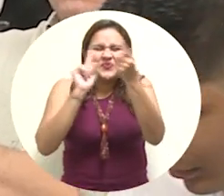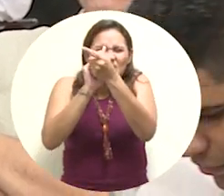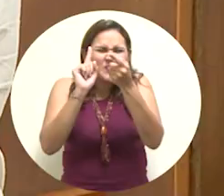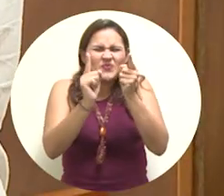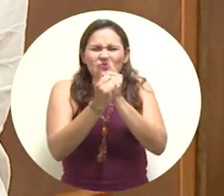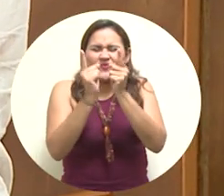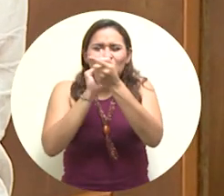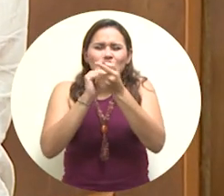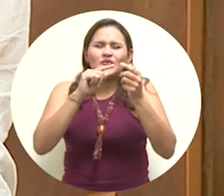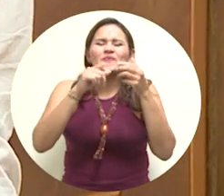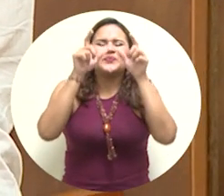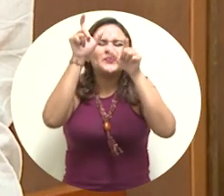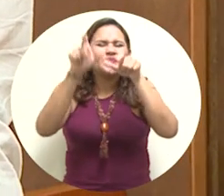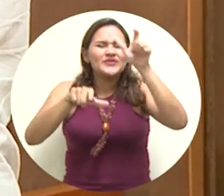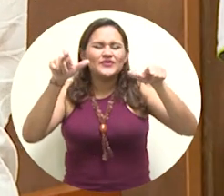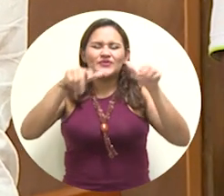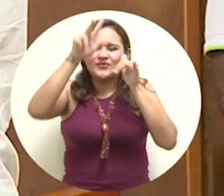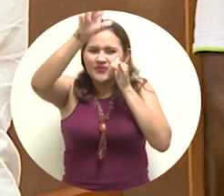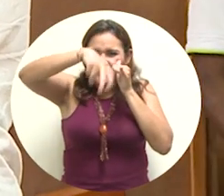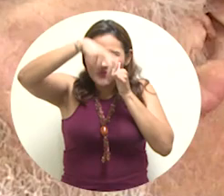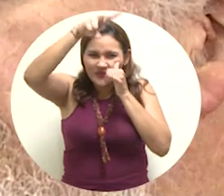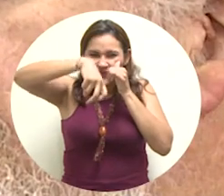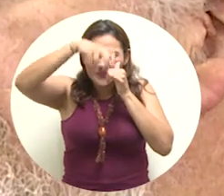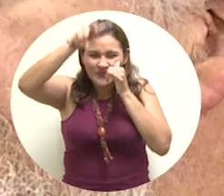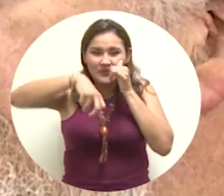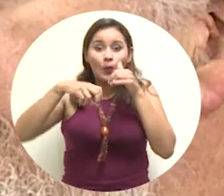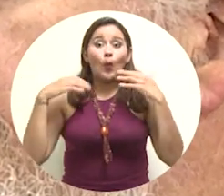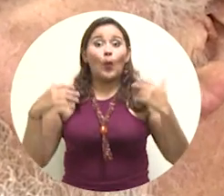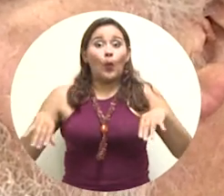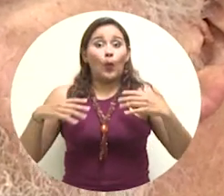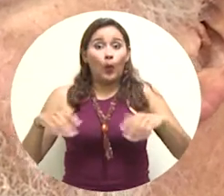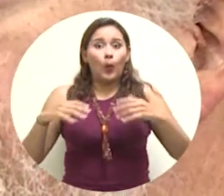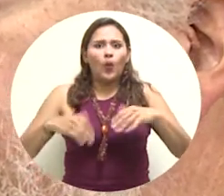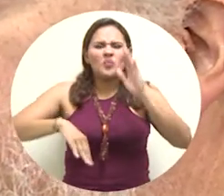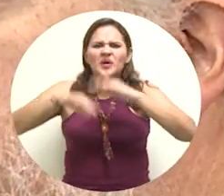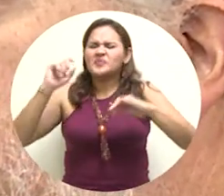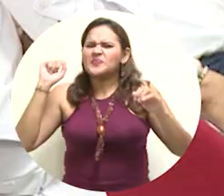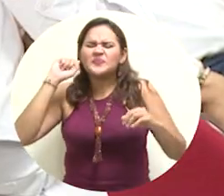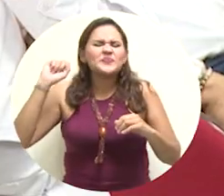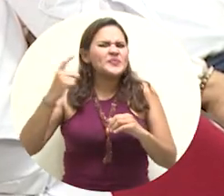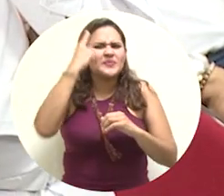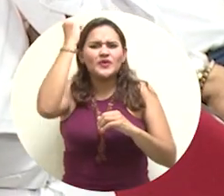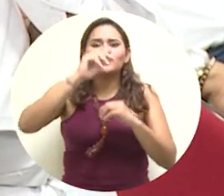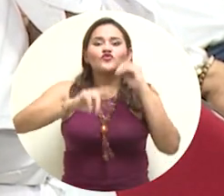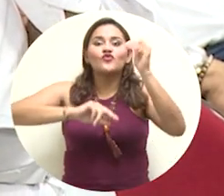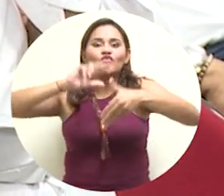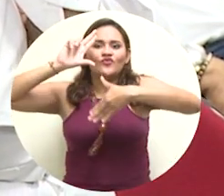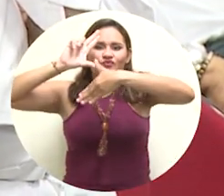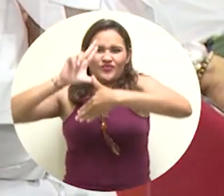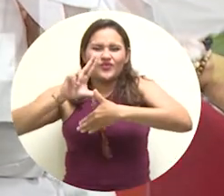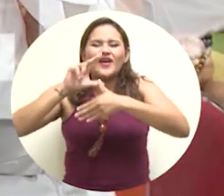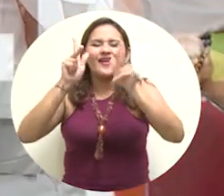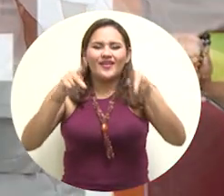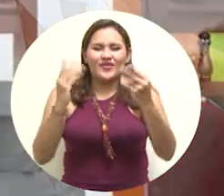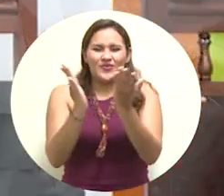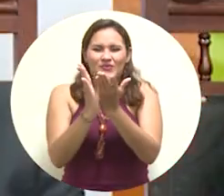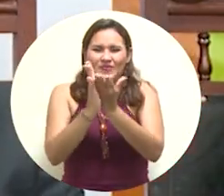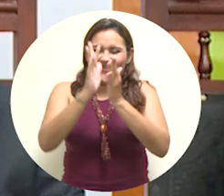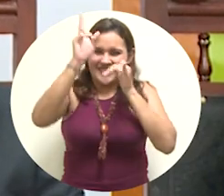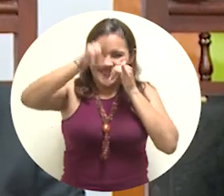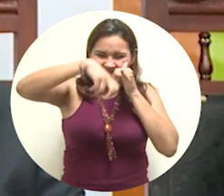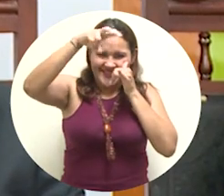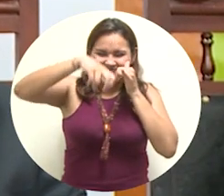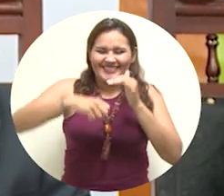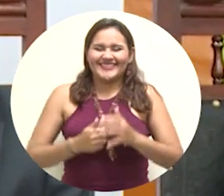Agrónomos, tercer Congreso Andino de Ingenieros Agrónomos y el primer encuentro latinoamericano de estudiantes de ingeniería agronómica. El